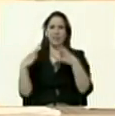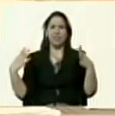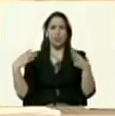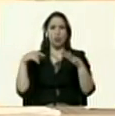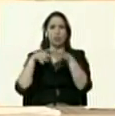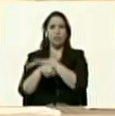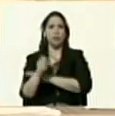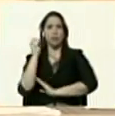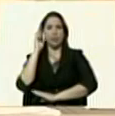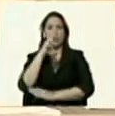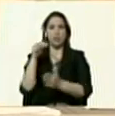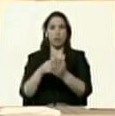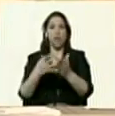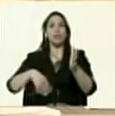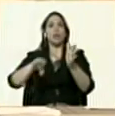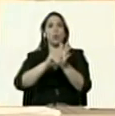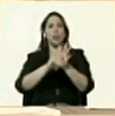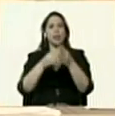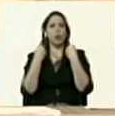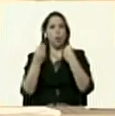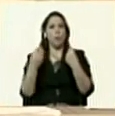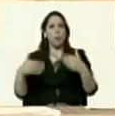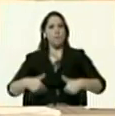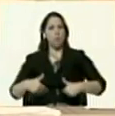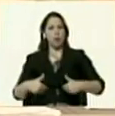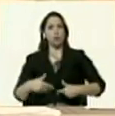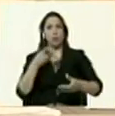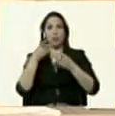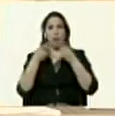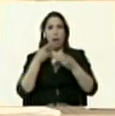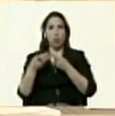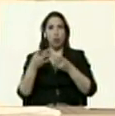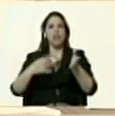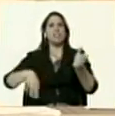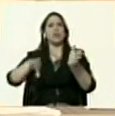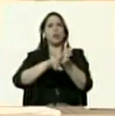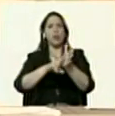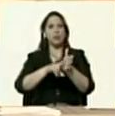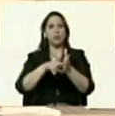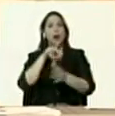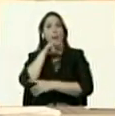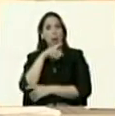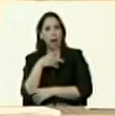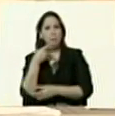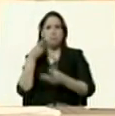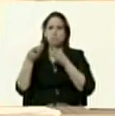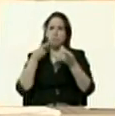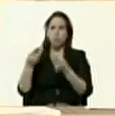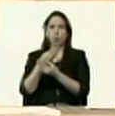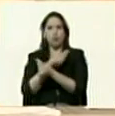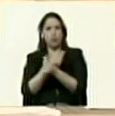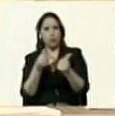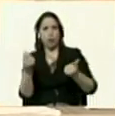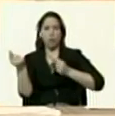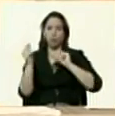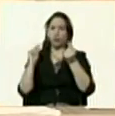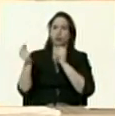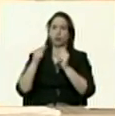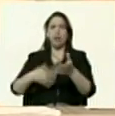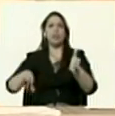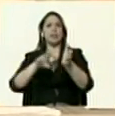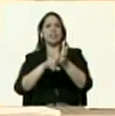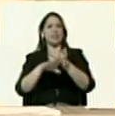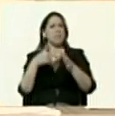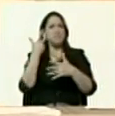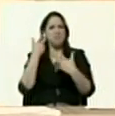Nacional. Regresan como un esfuerzo de diálogo. Regresan a hablar, a dialogar, a debatir. Regresan para